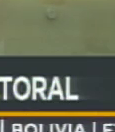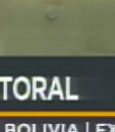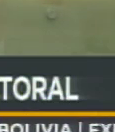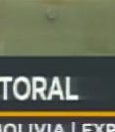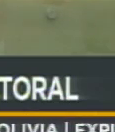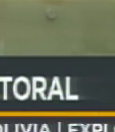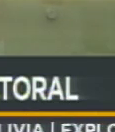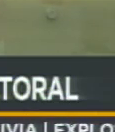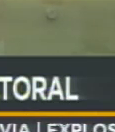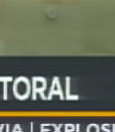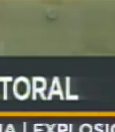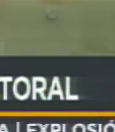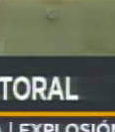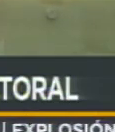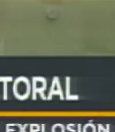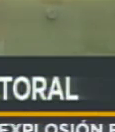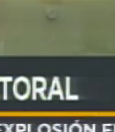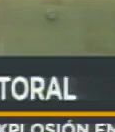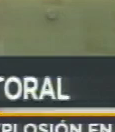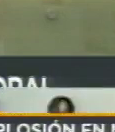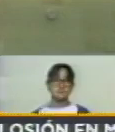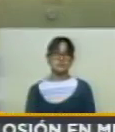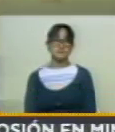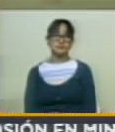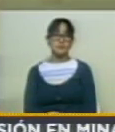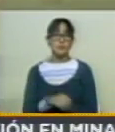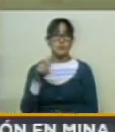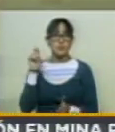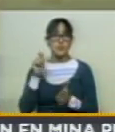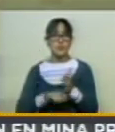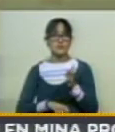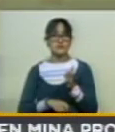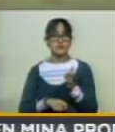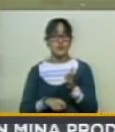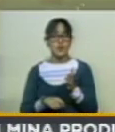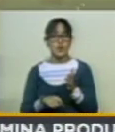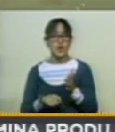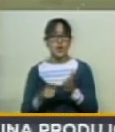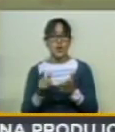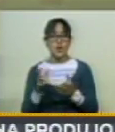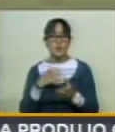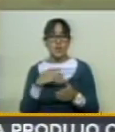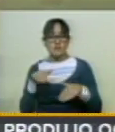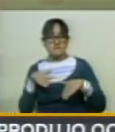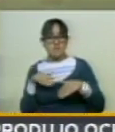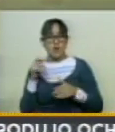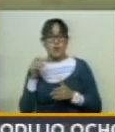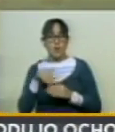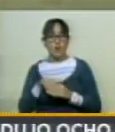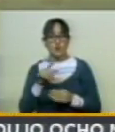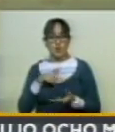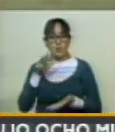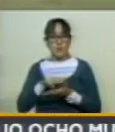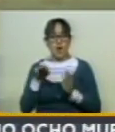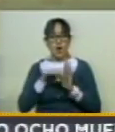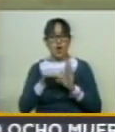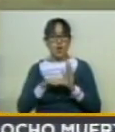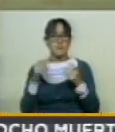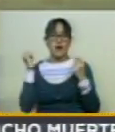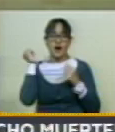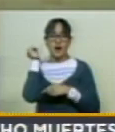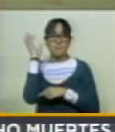prohibición de desestimular el voto no es una cuestión que aprobamos nosotros ahorita de la norma de